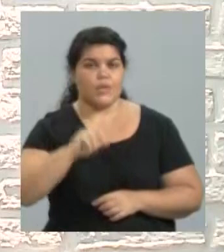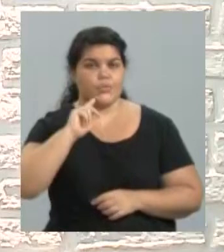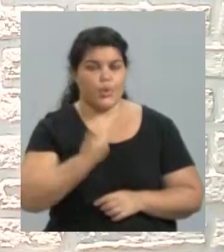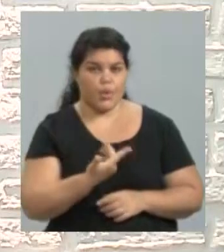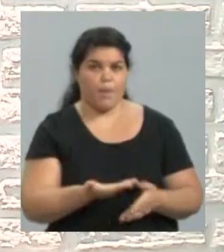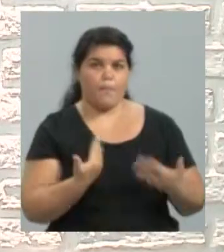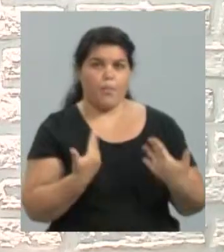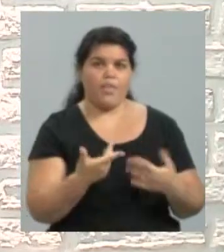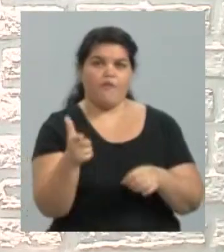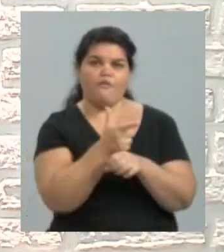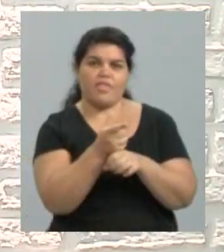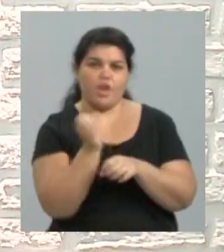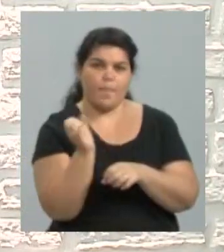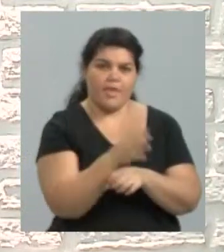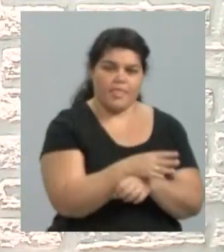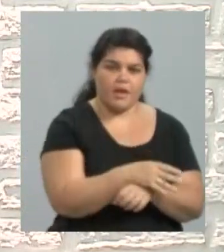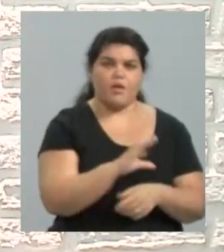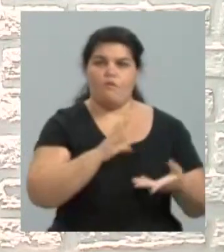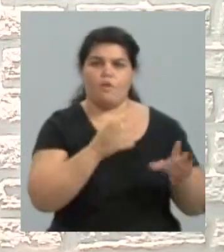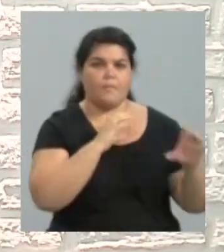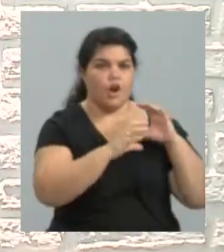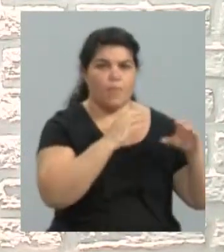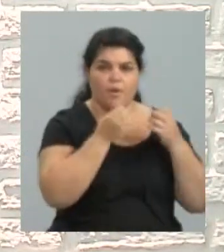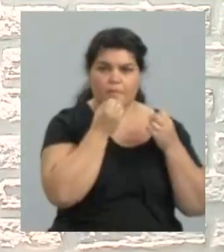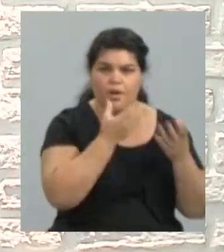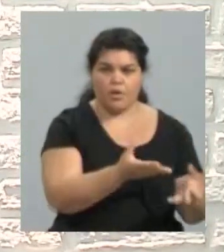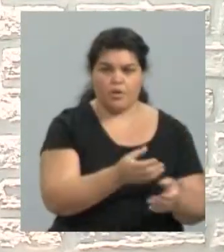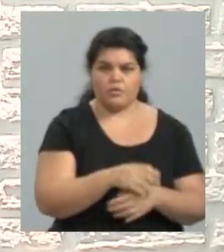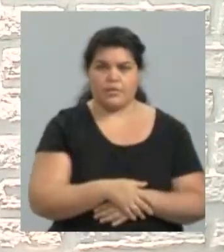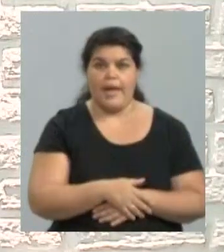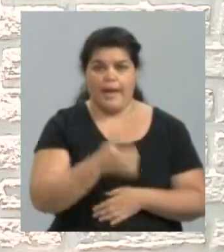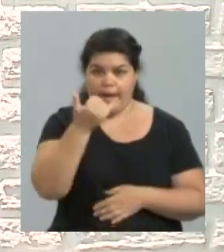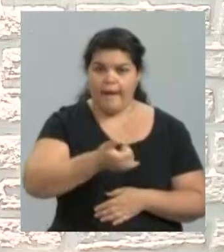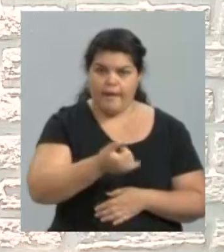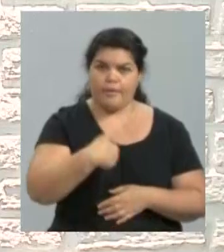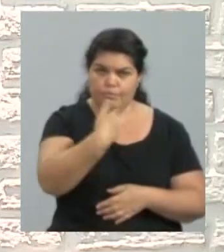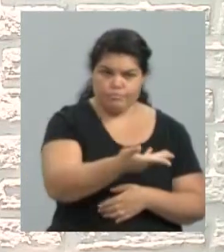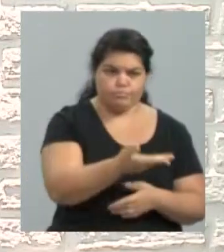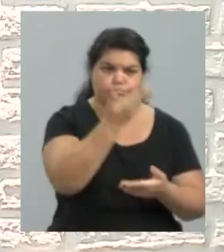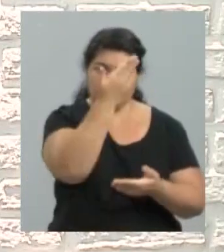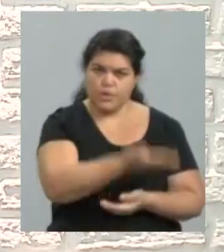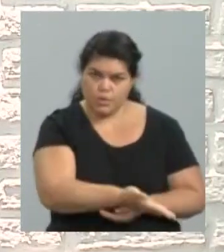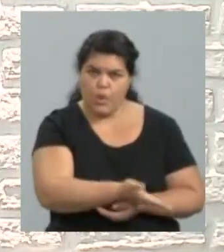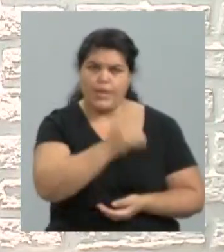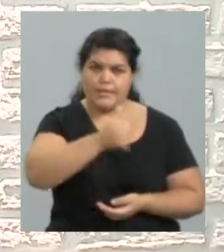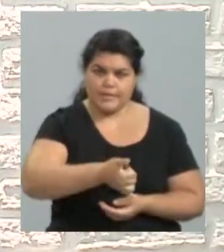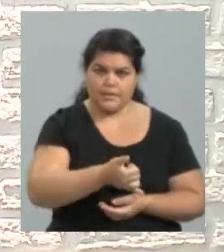de enviar videos, es mucha más rápida la comunicación. Hay alguien que está del otro lado y te va a atender. Y no sé si la palabra es